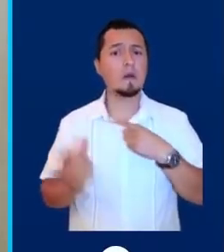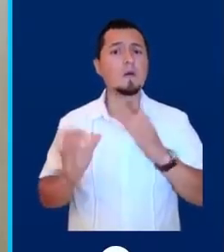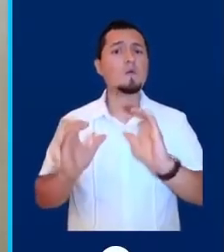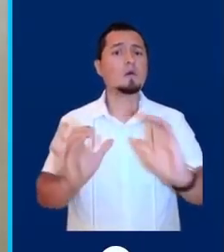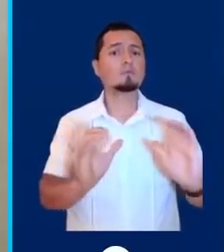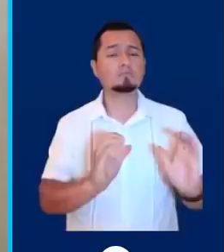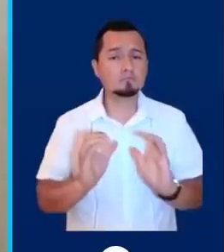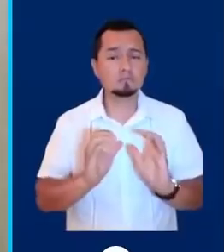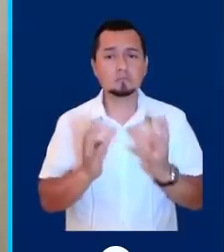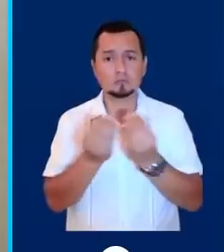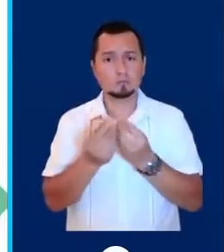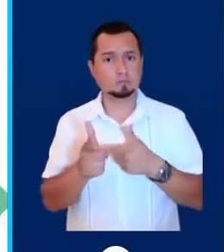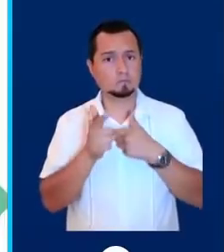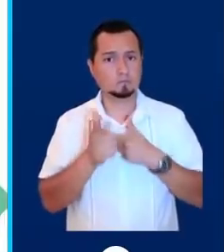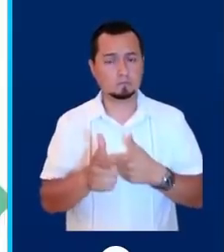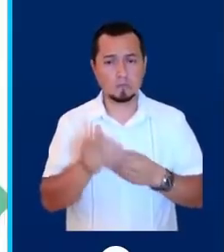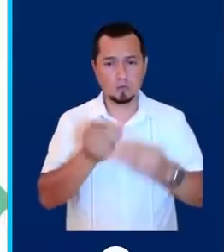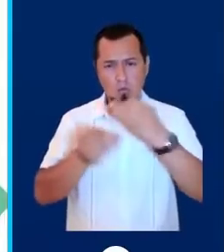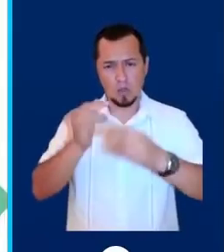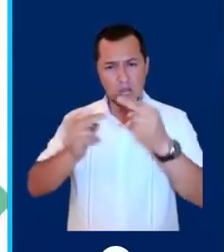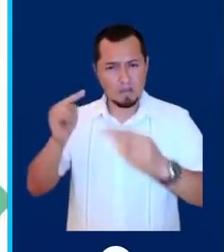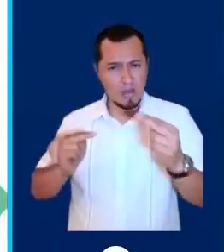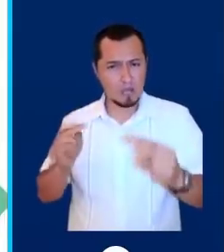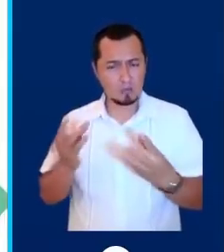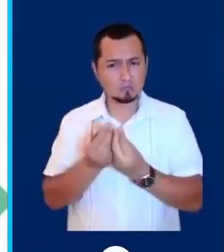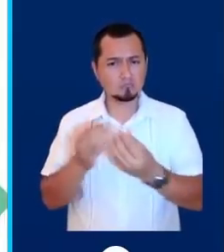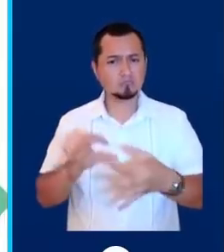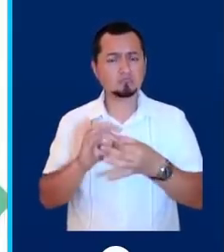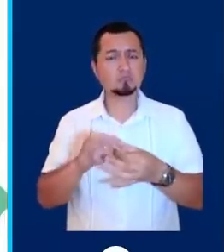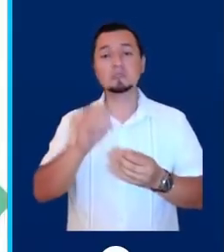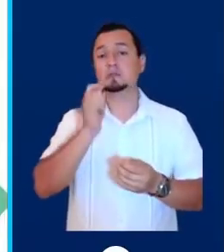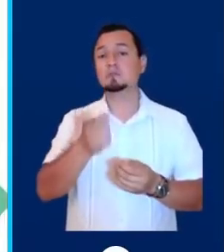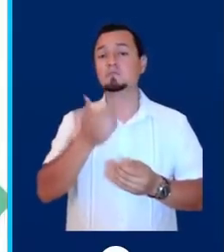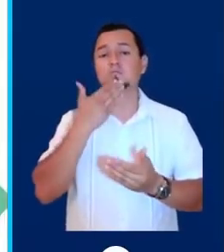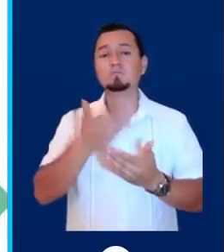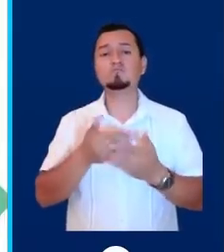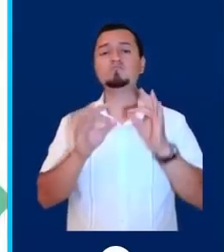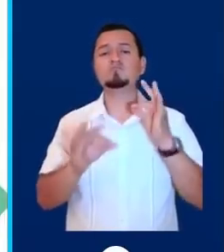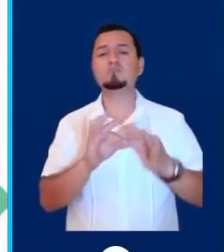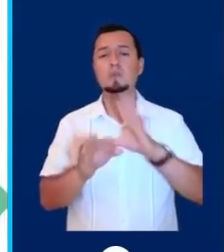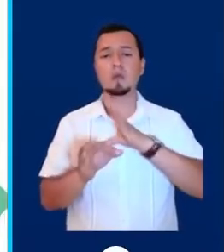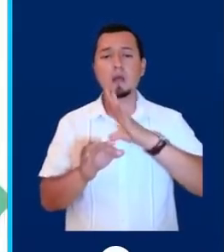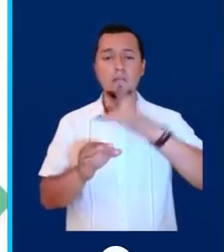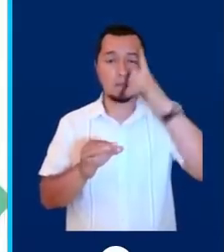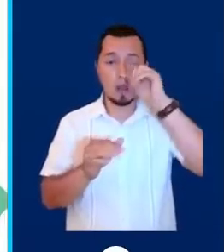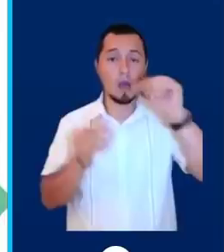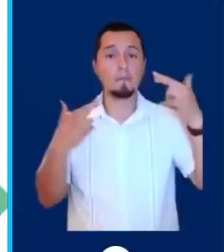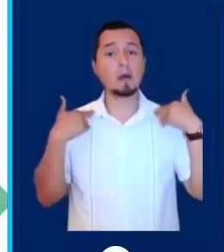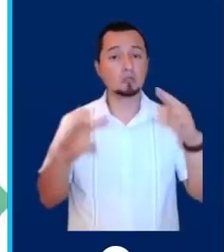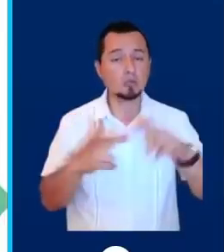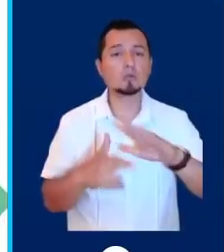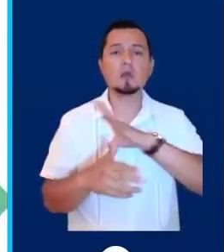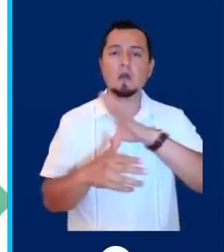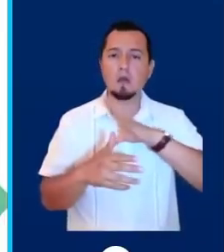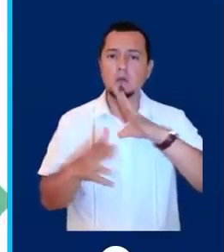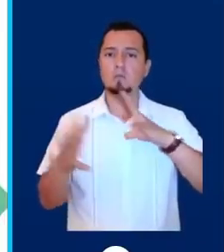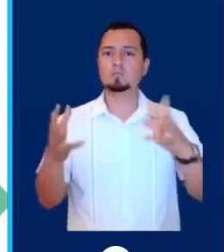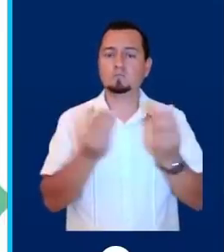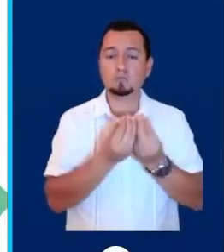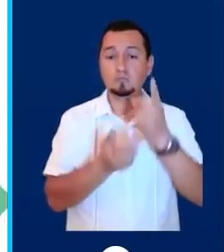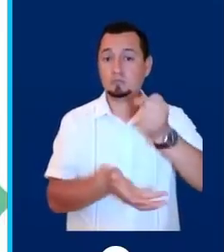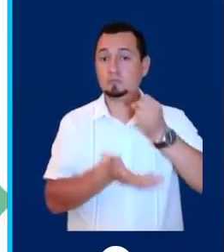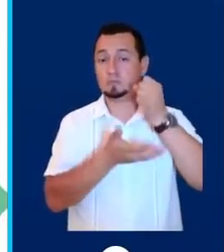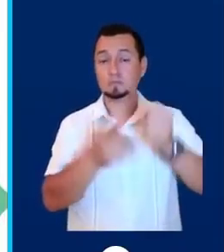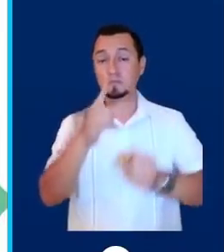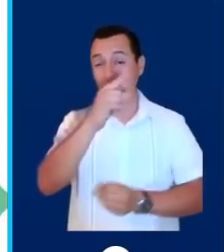mismos. Después continuamos con todos los niveles educativos y por cierto que también hay una versión para los docentes. En ese sentido hemos hecho una inversión